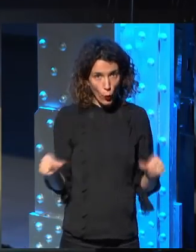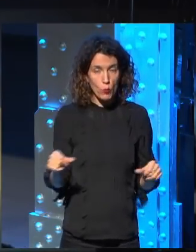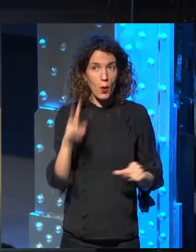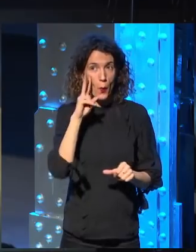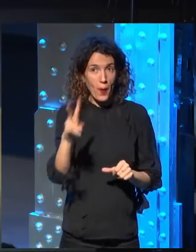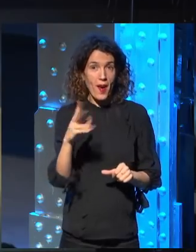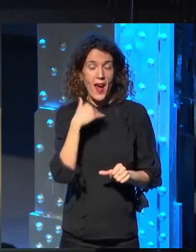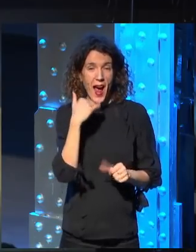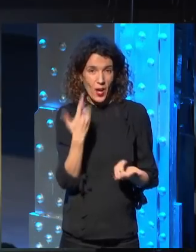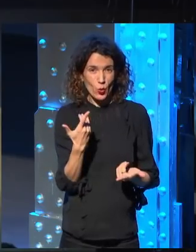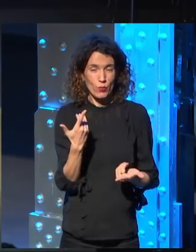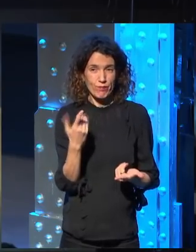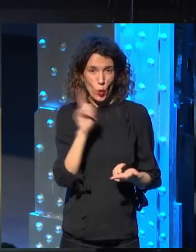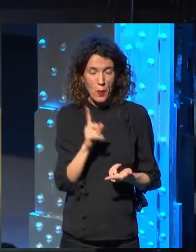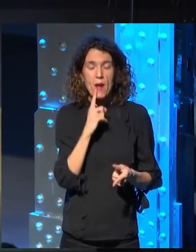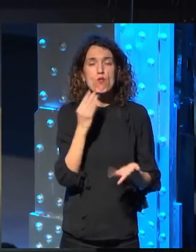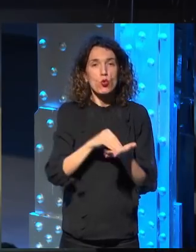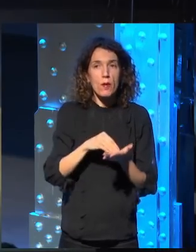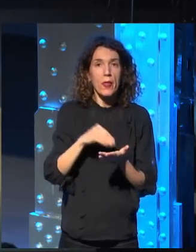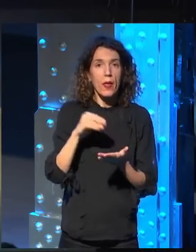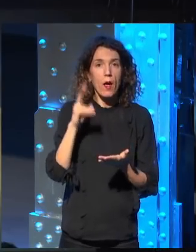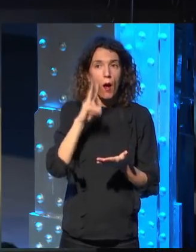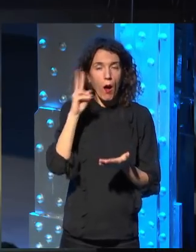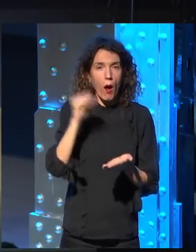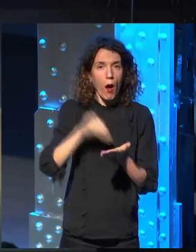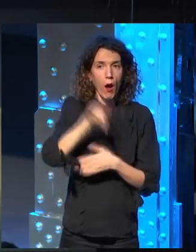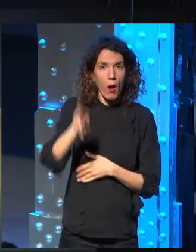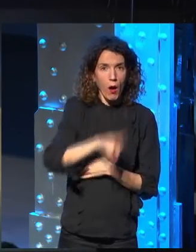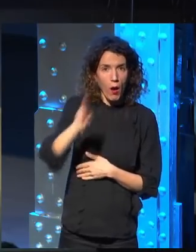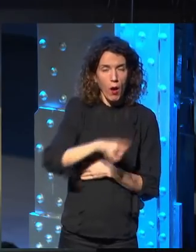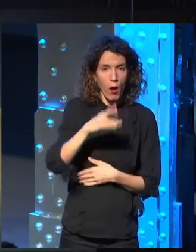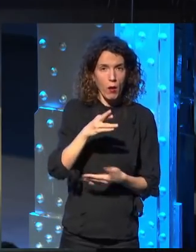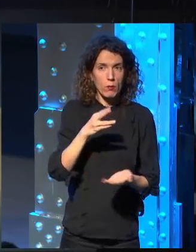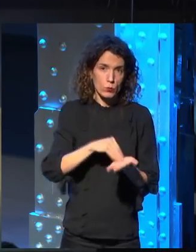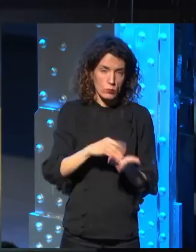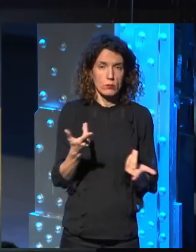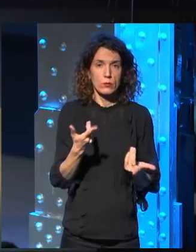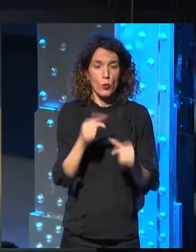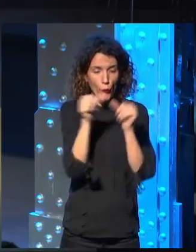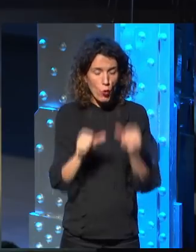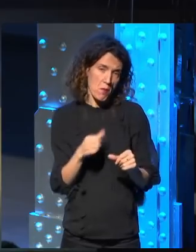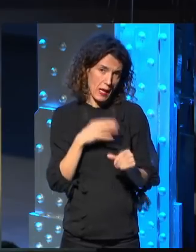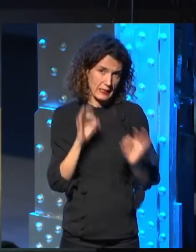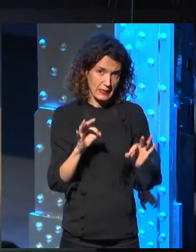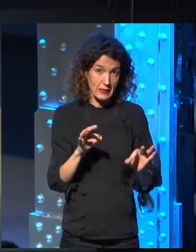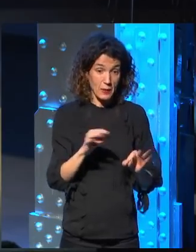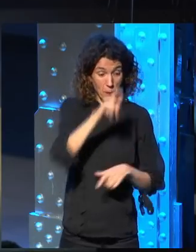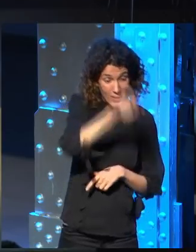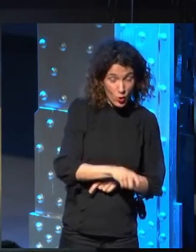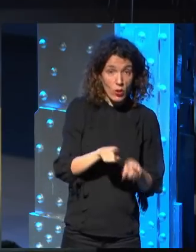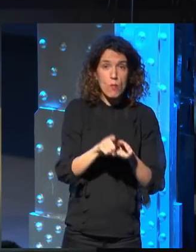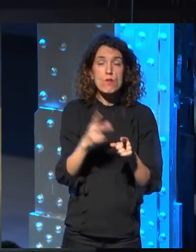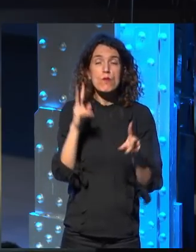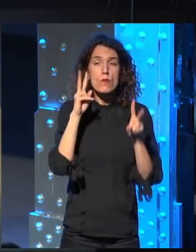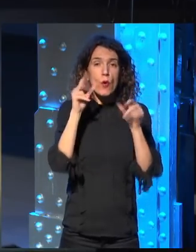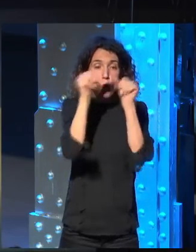ver algo es verlo demasiadas veces y muy de cerca, ¿no? Es una de esas maneras. Yo supongo que ese tipo de personas, las que